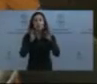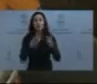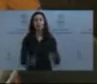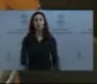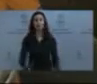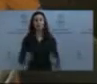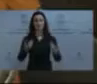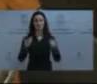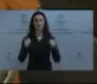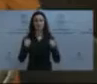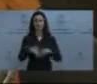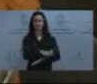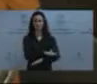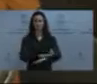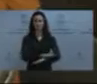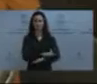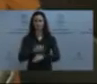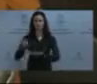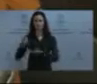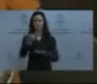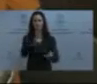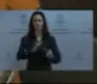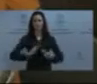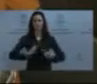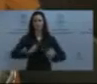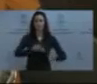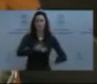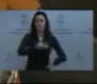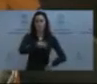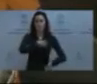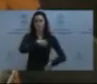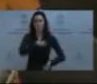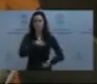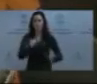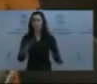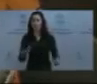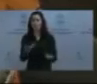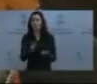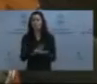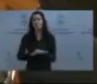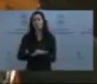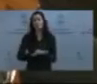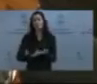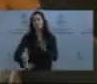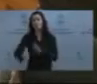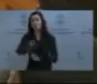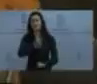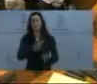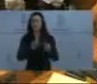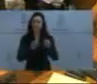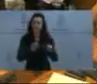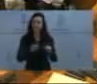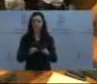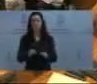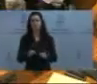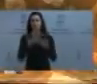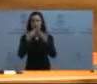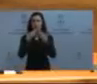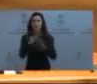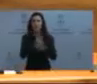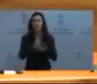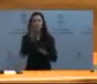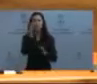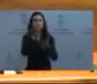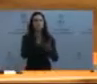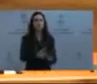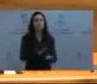del Gobierno devolver ninguna herencia. La responsabilidad del Gobierno es resolver un problema. Gracias, señora consejera. Para